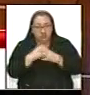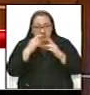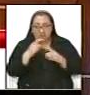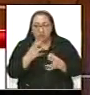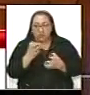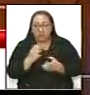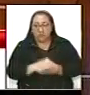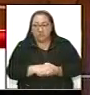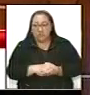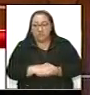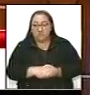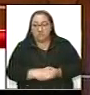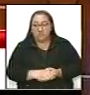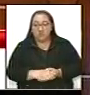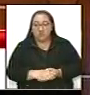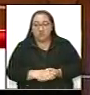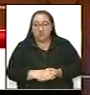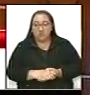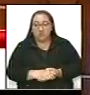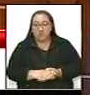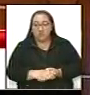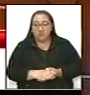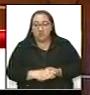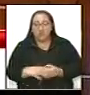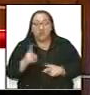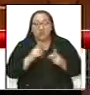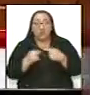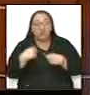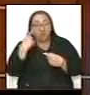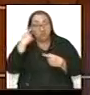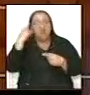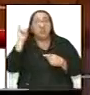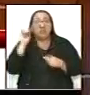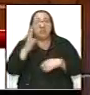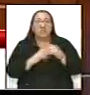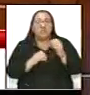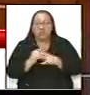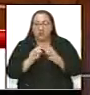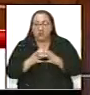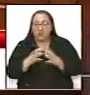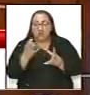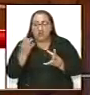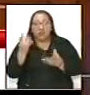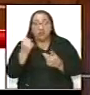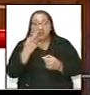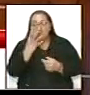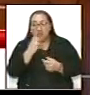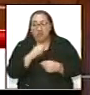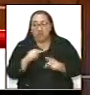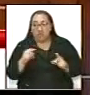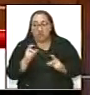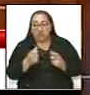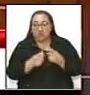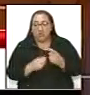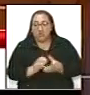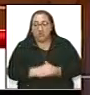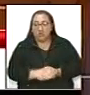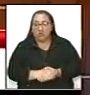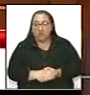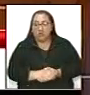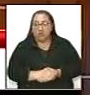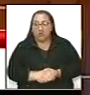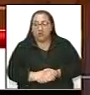quisiera decir algo que se me ocurrió construir y espero no incomode a los señores congresistas.